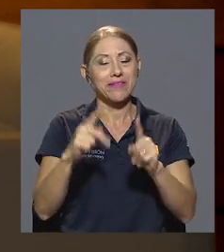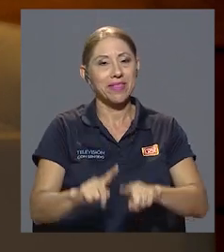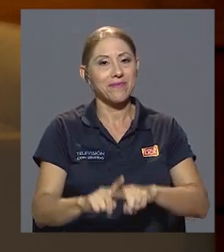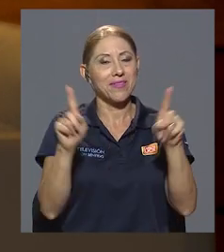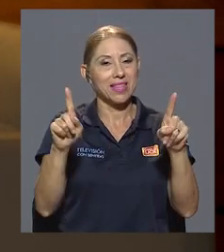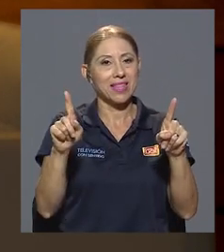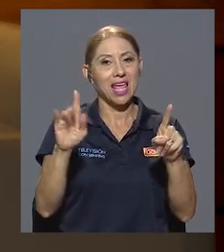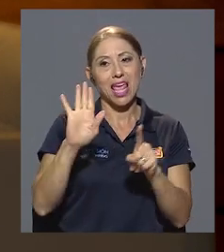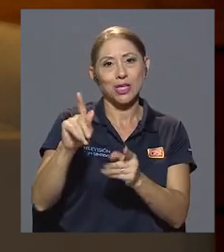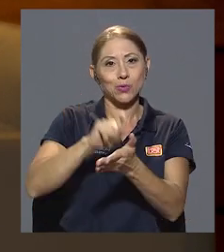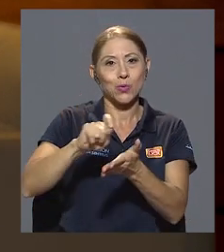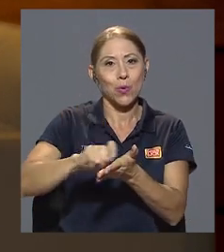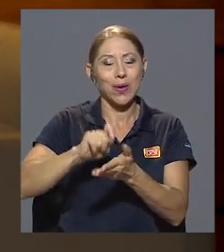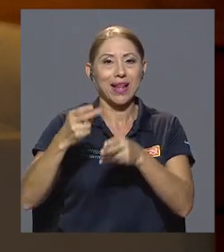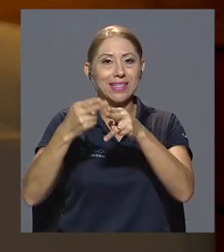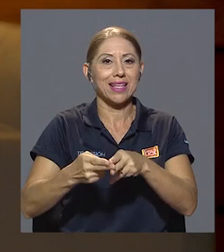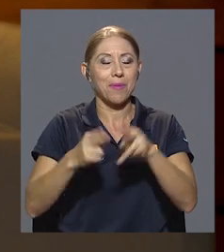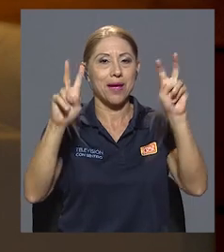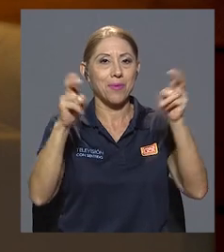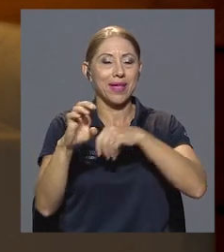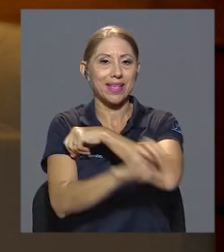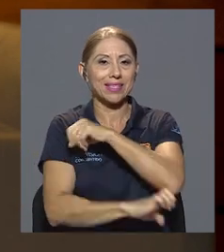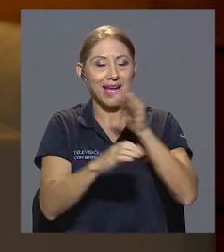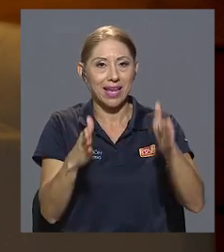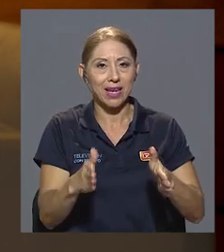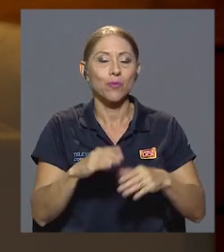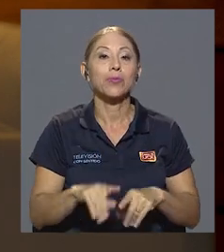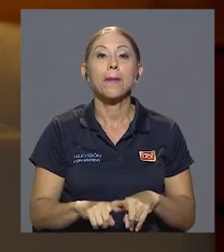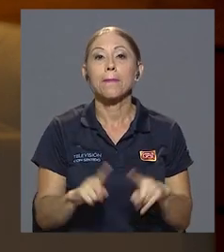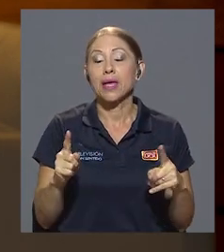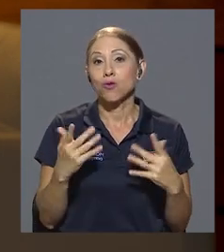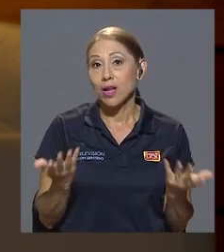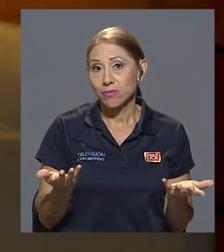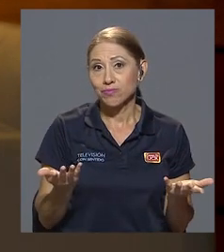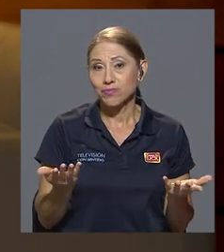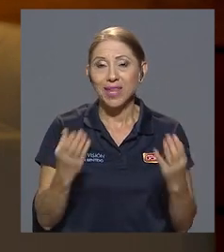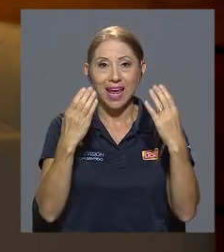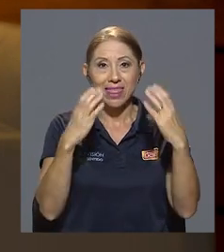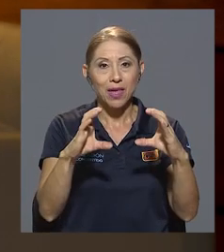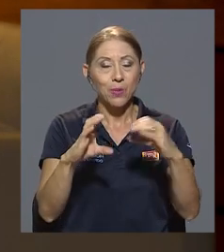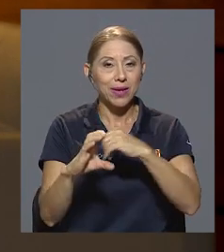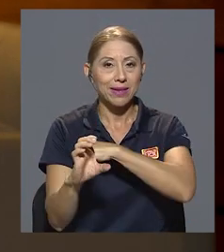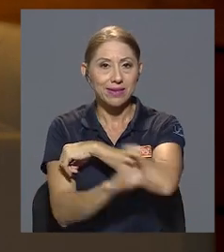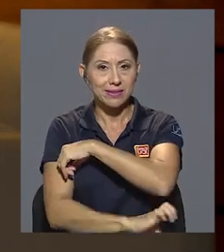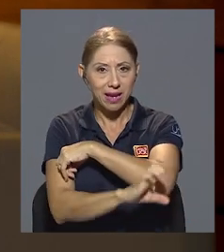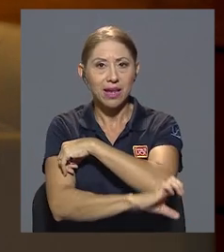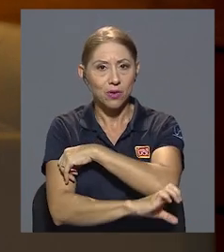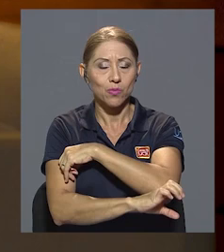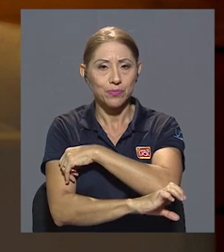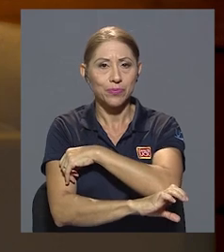trata en su gran novela en el extranjero pero bueno en la categoría del